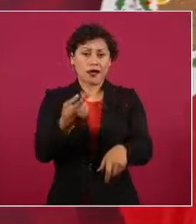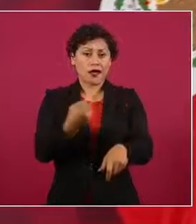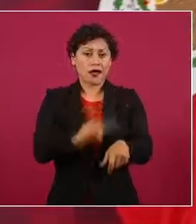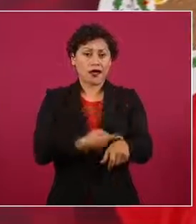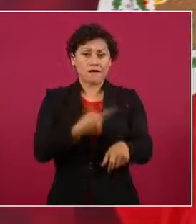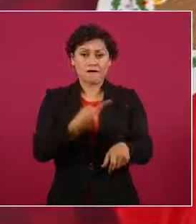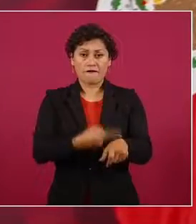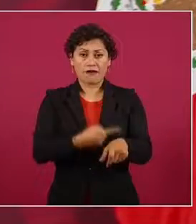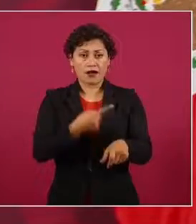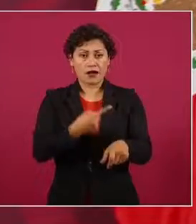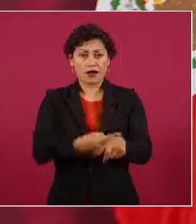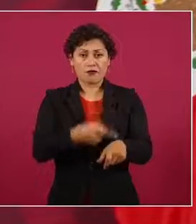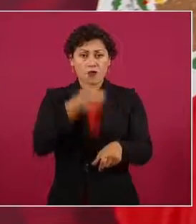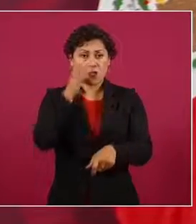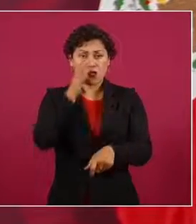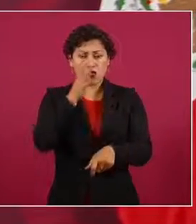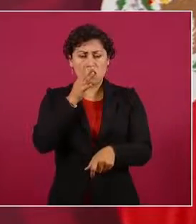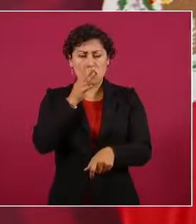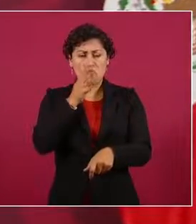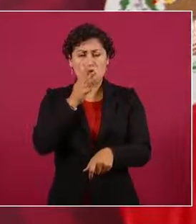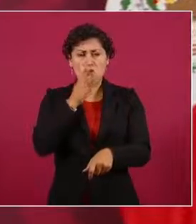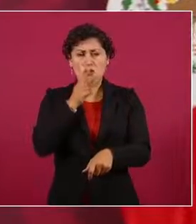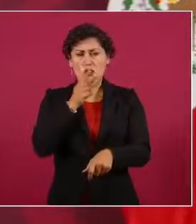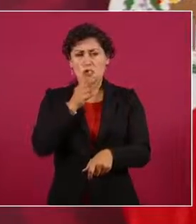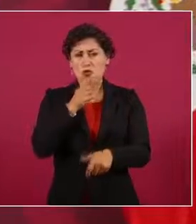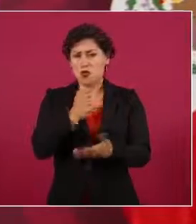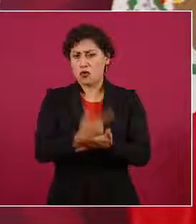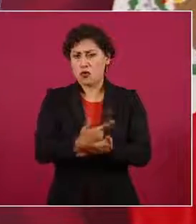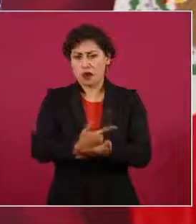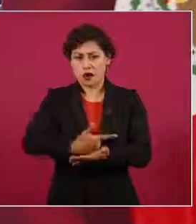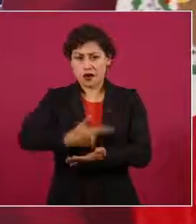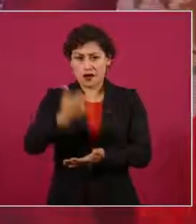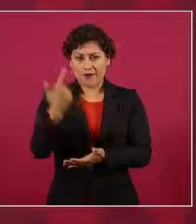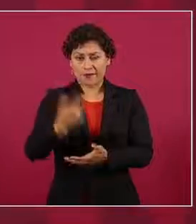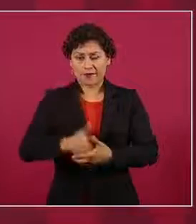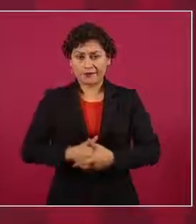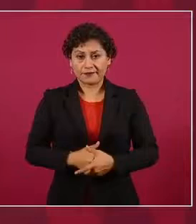de salud bastante delicada.